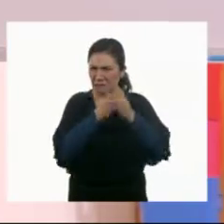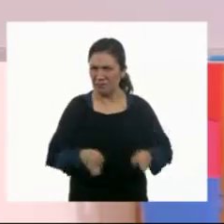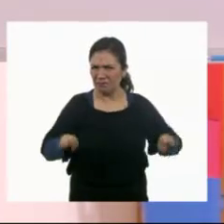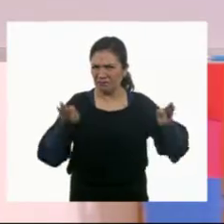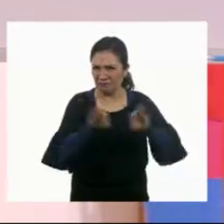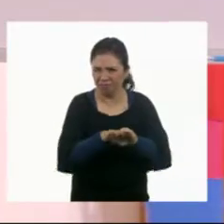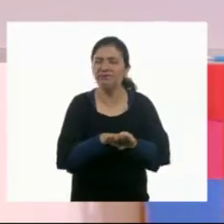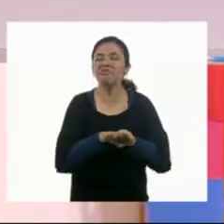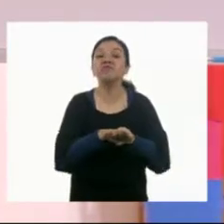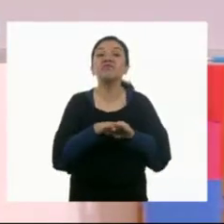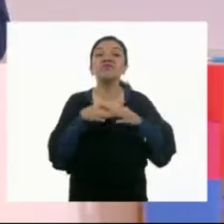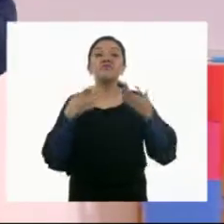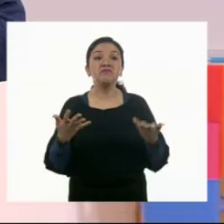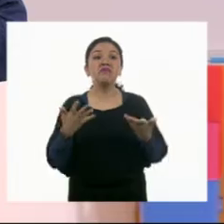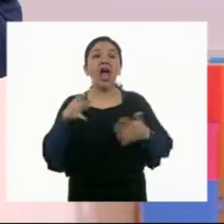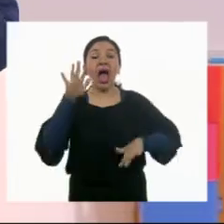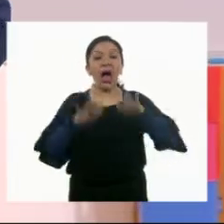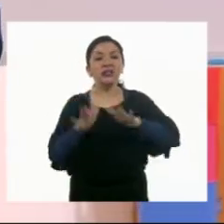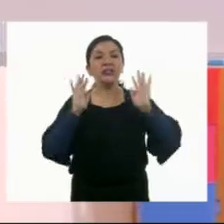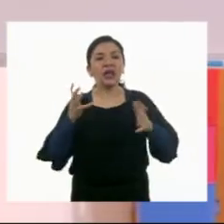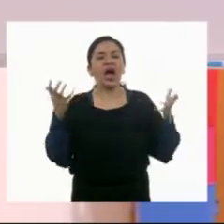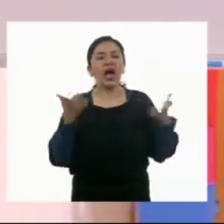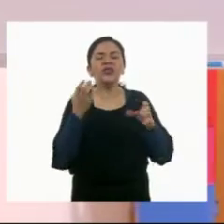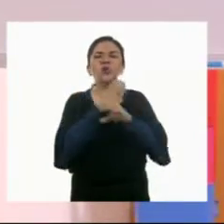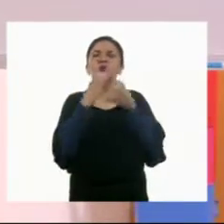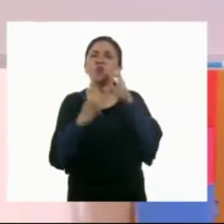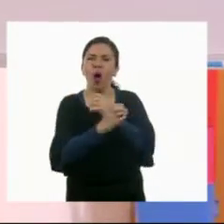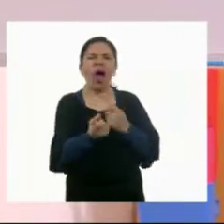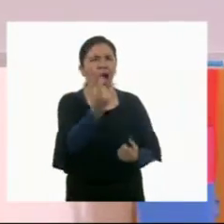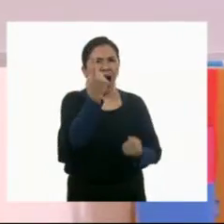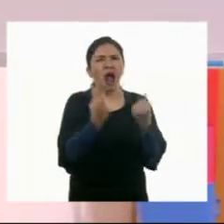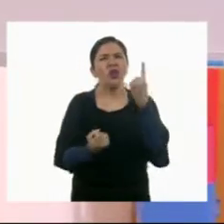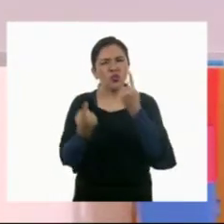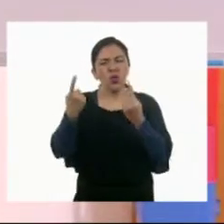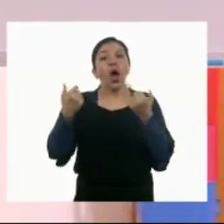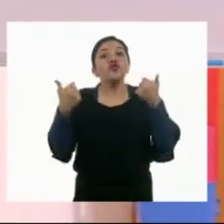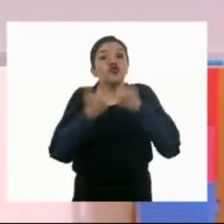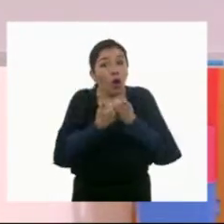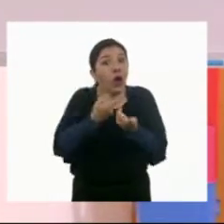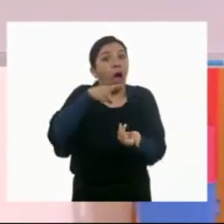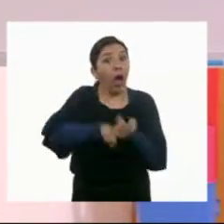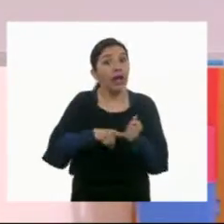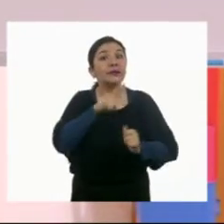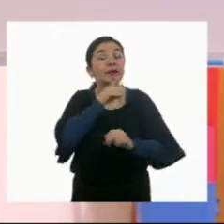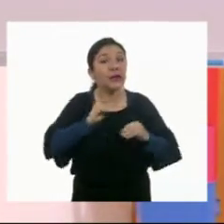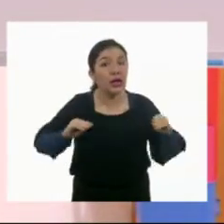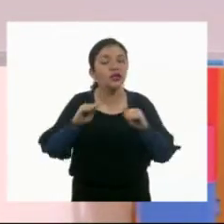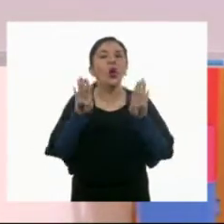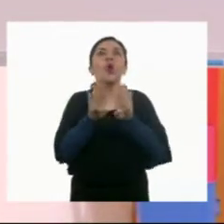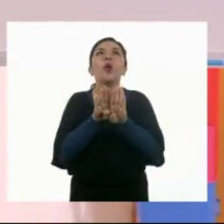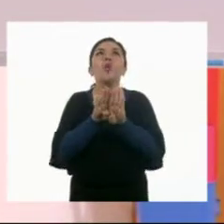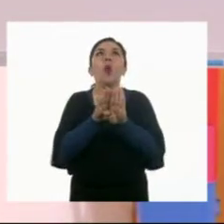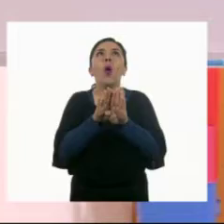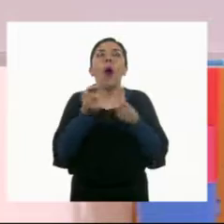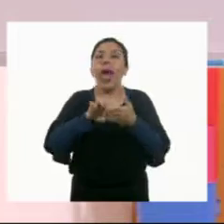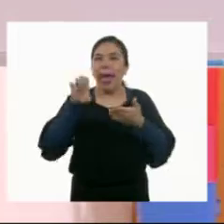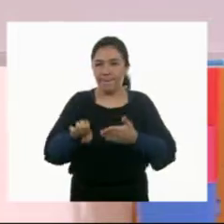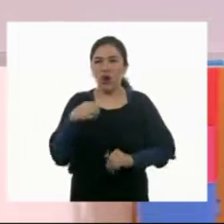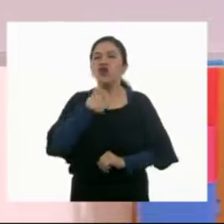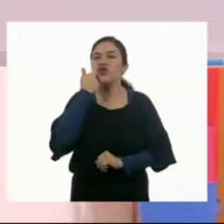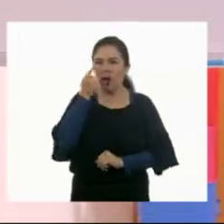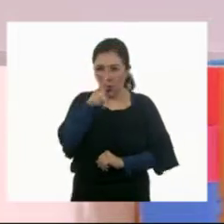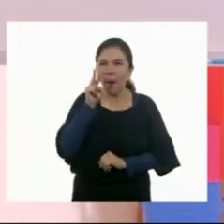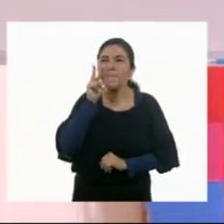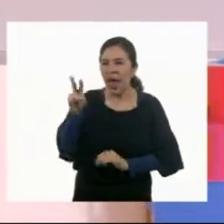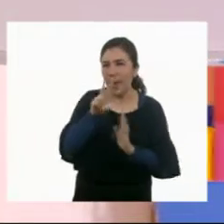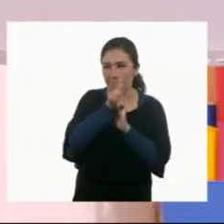que se han hecho algunas cosas con silencio, algunas obras. A mí me gustaría que